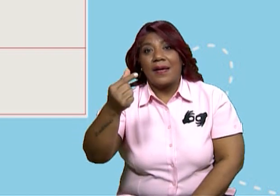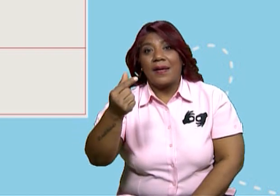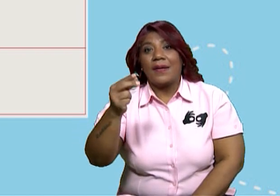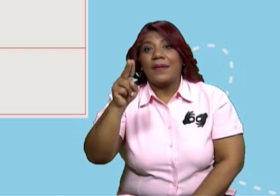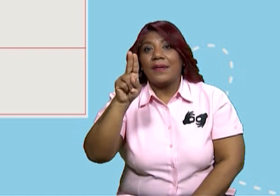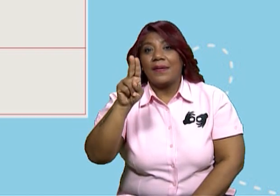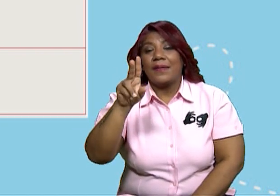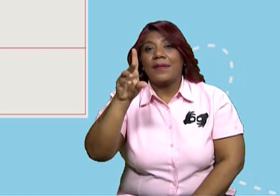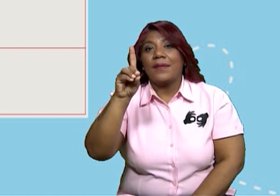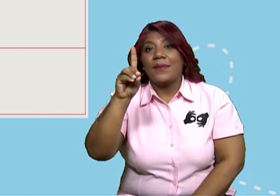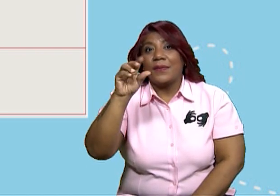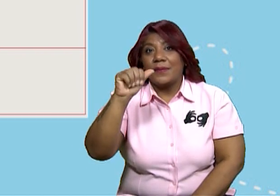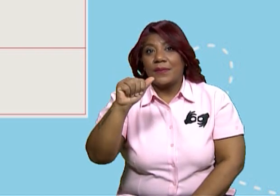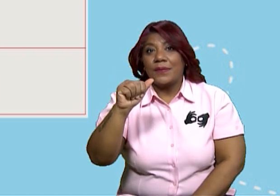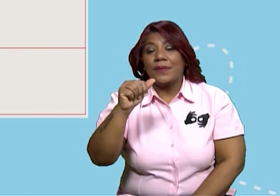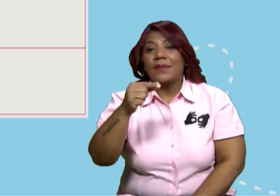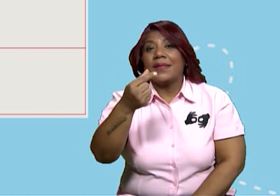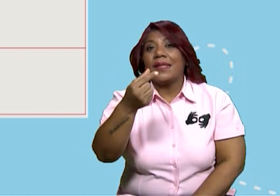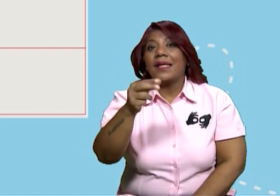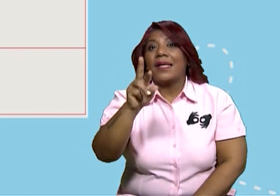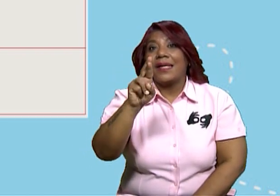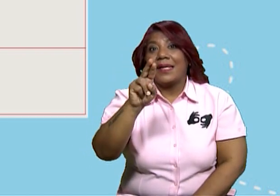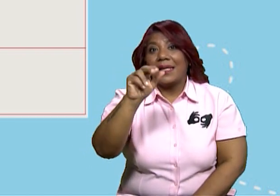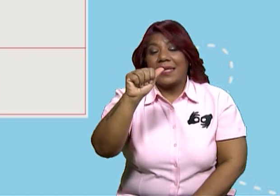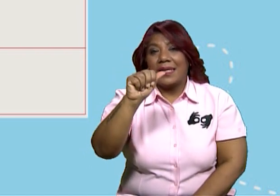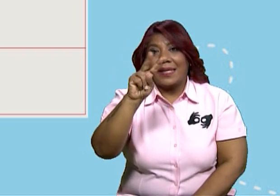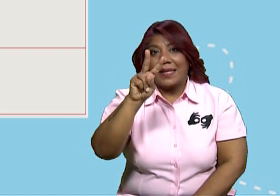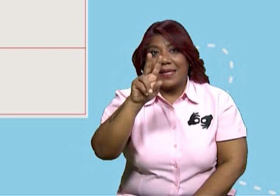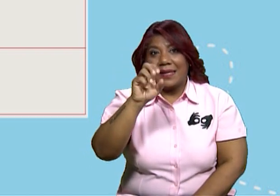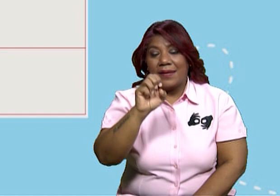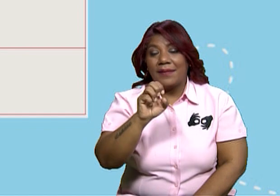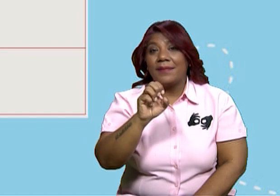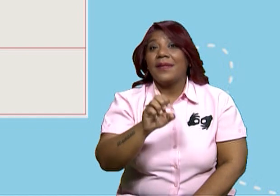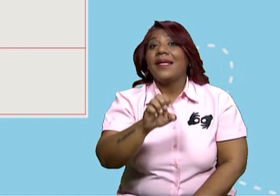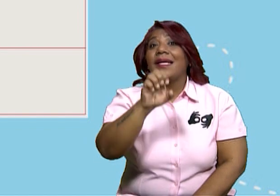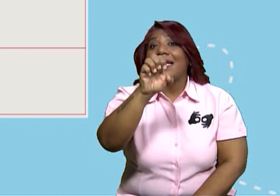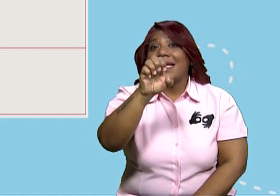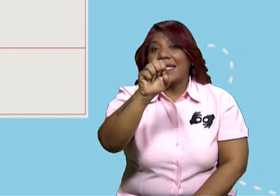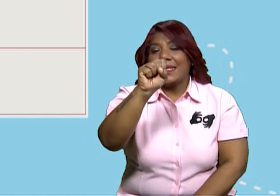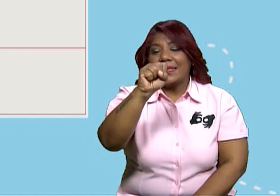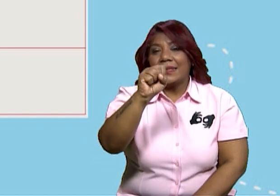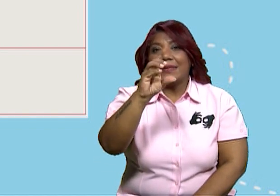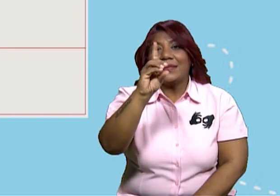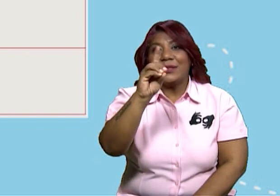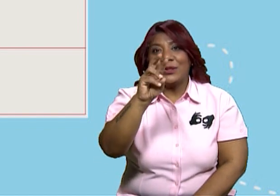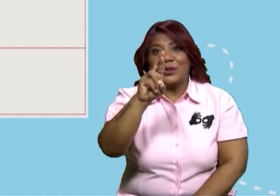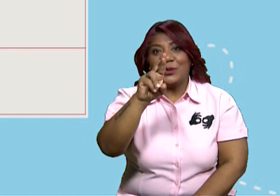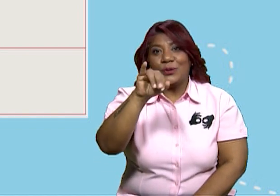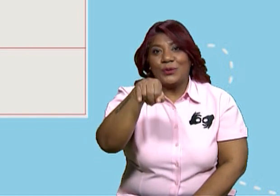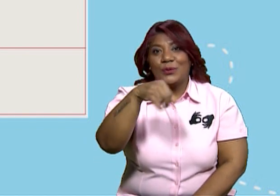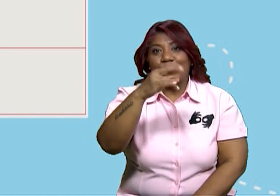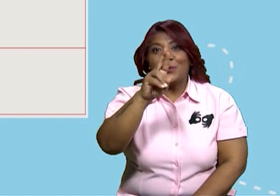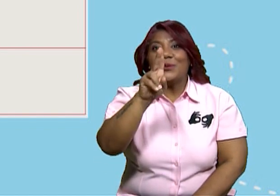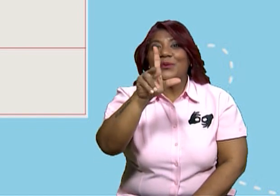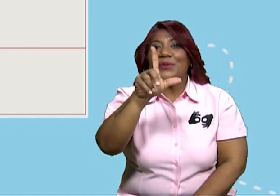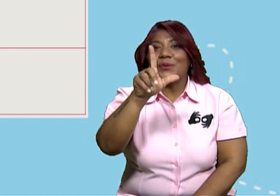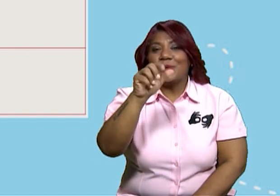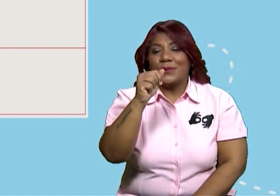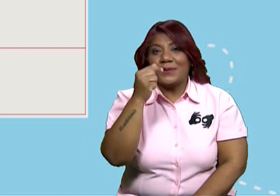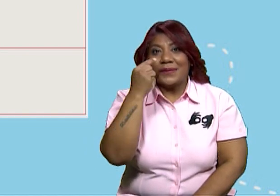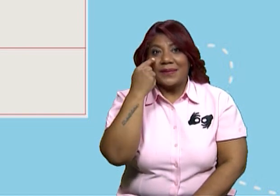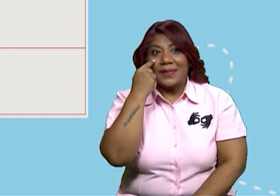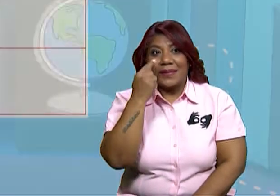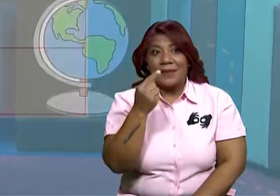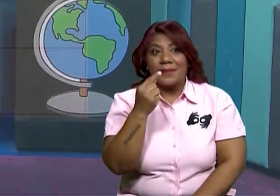grave, aguda, esdrújula. Si quieres reforzar tu conocimiento con ayuda de tu maestro, puedes darle clic a